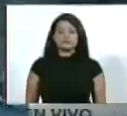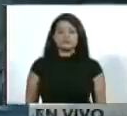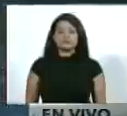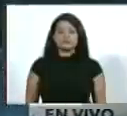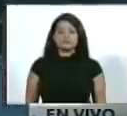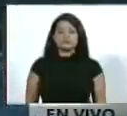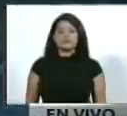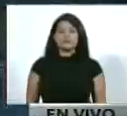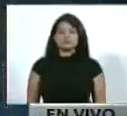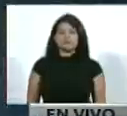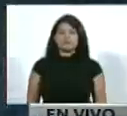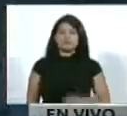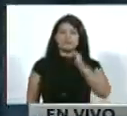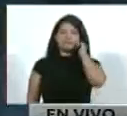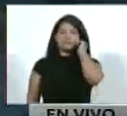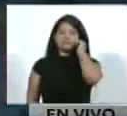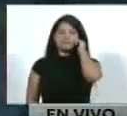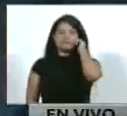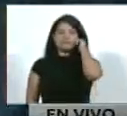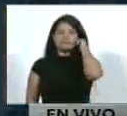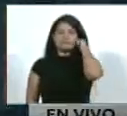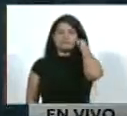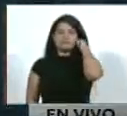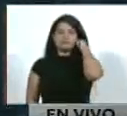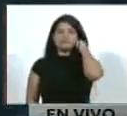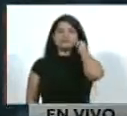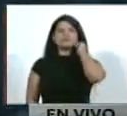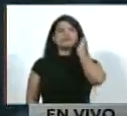Mande de dirección, por favor.